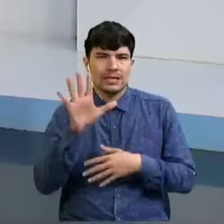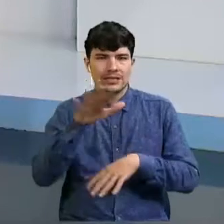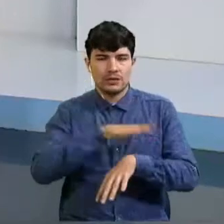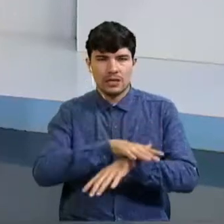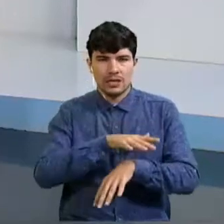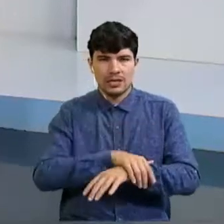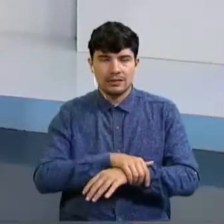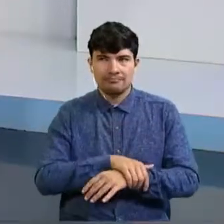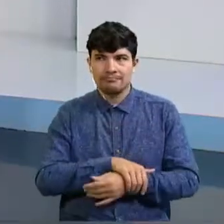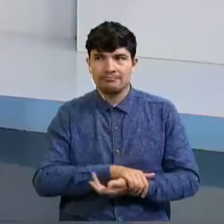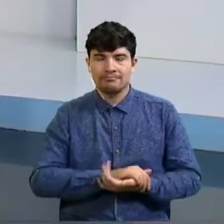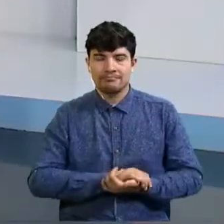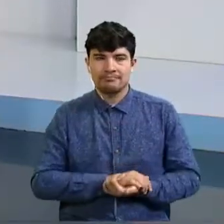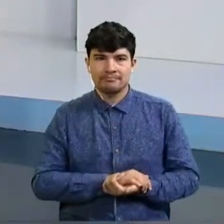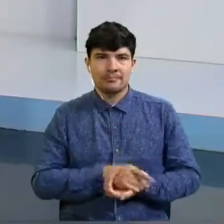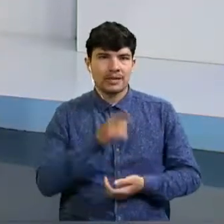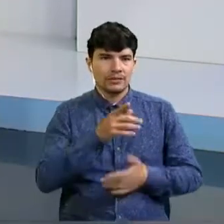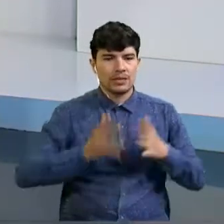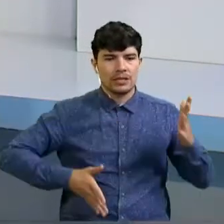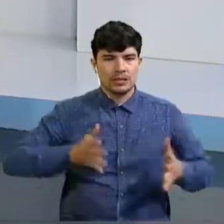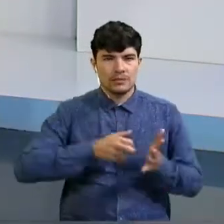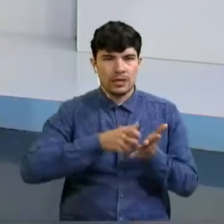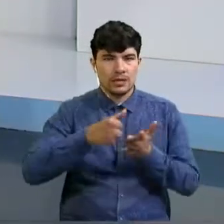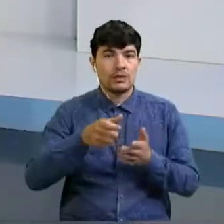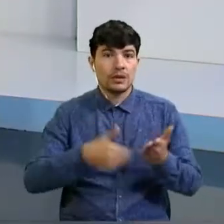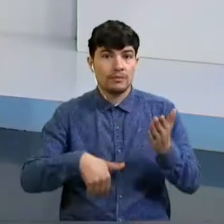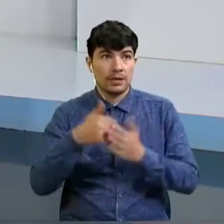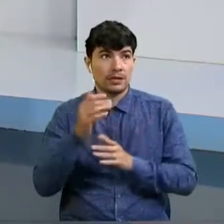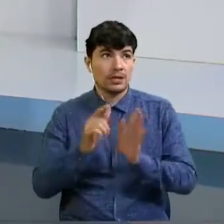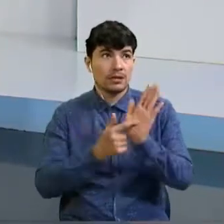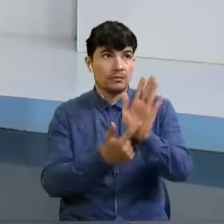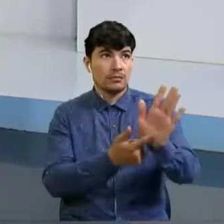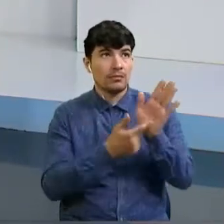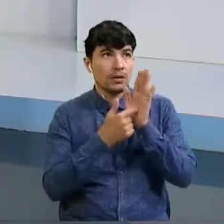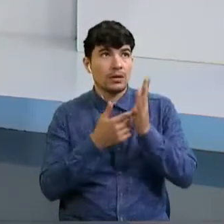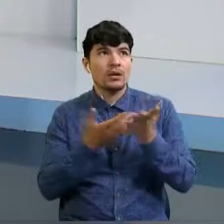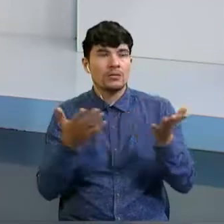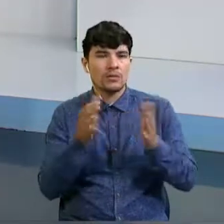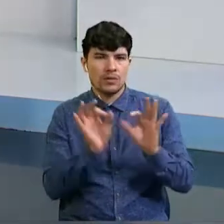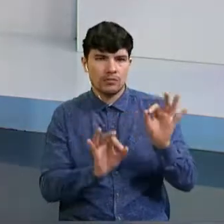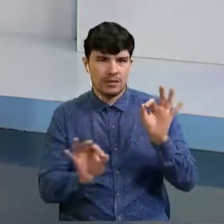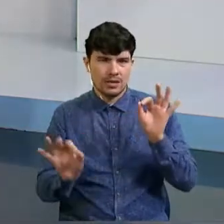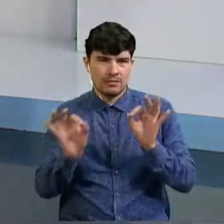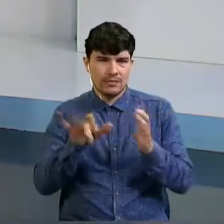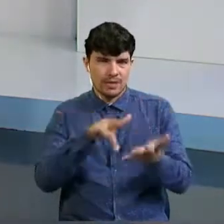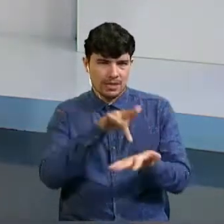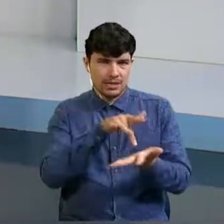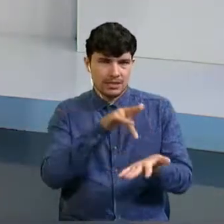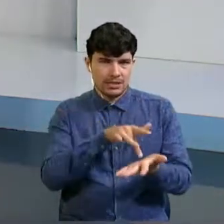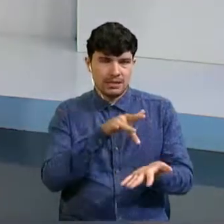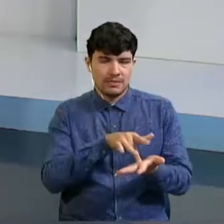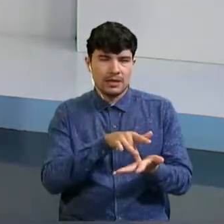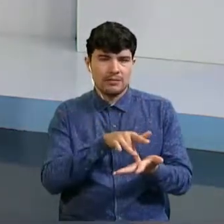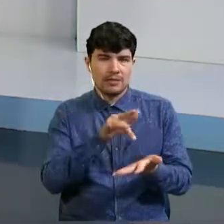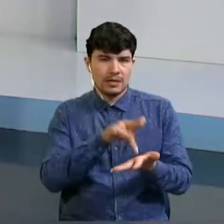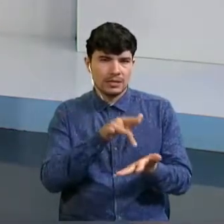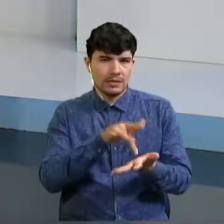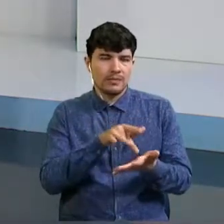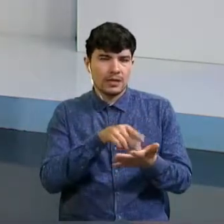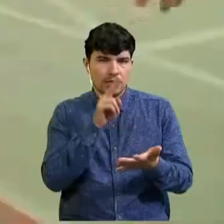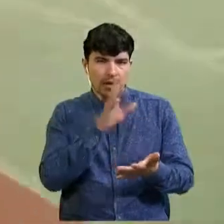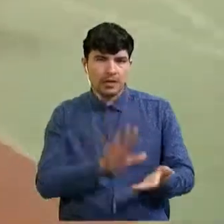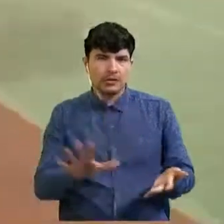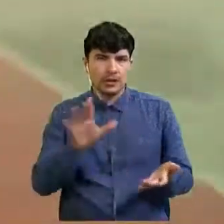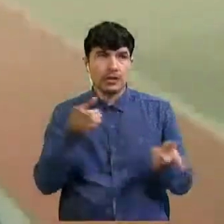y en otras noticias del atletismo de girón empieza a ser protagonistas en eventos de orden departamental y también de carácter nacional